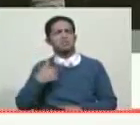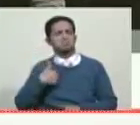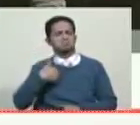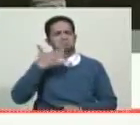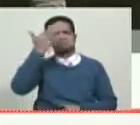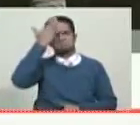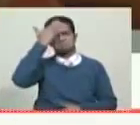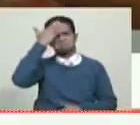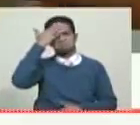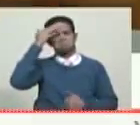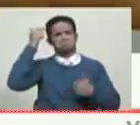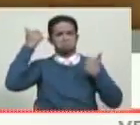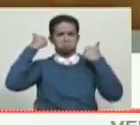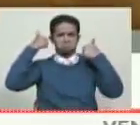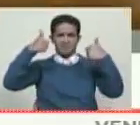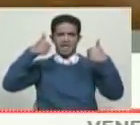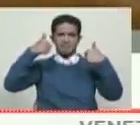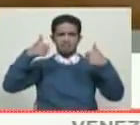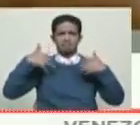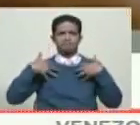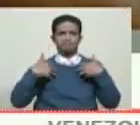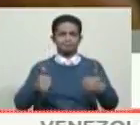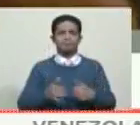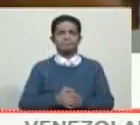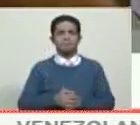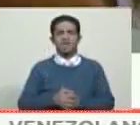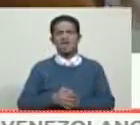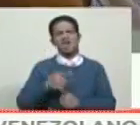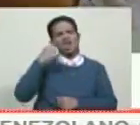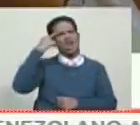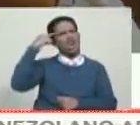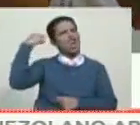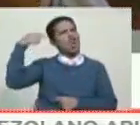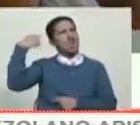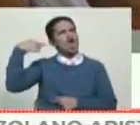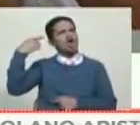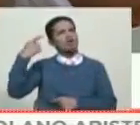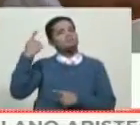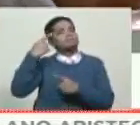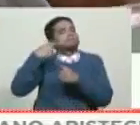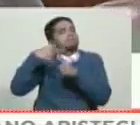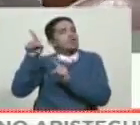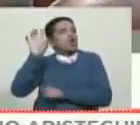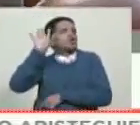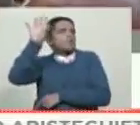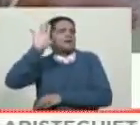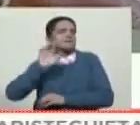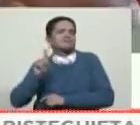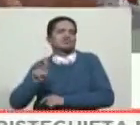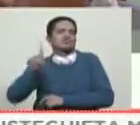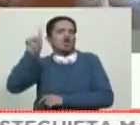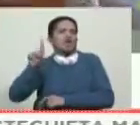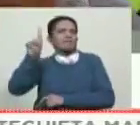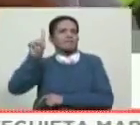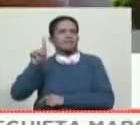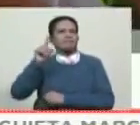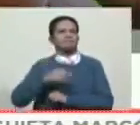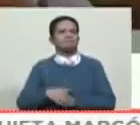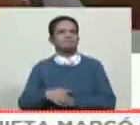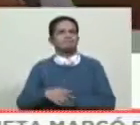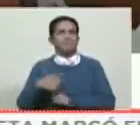Locos están otros. Los locos están para el norte. Eso sí es verdad que no pasan un examen,